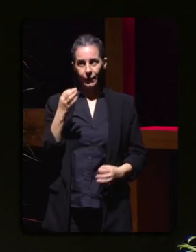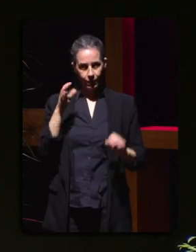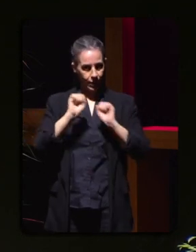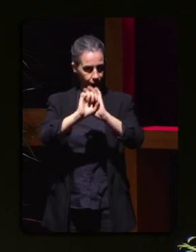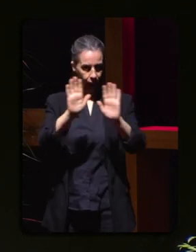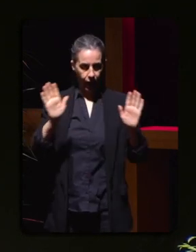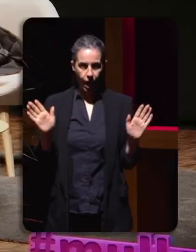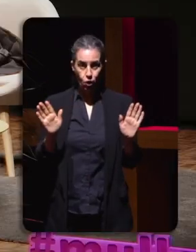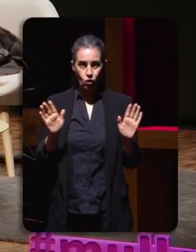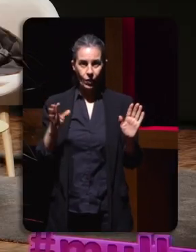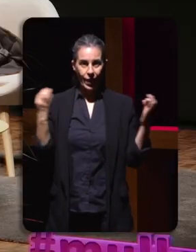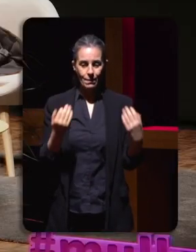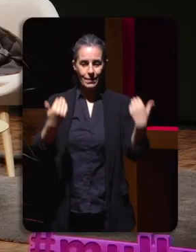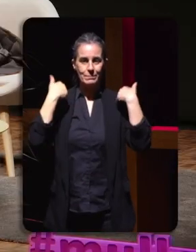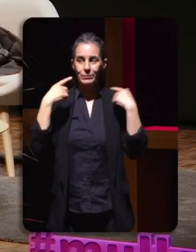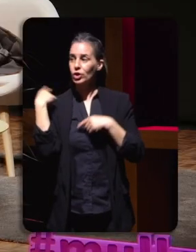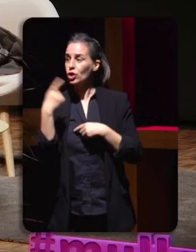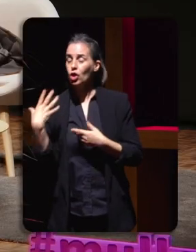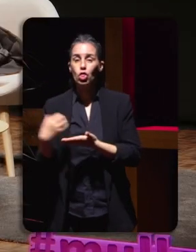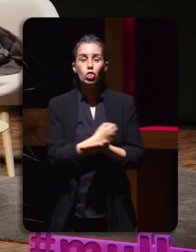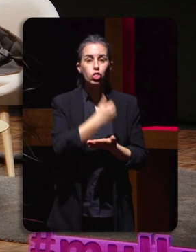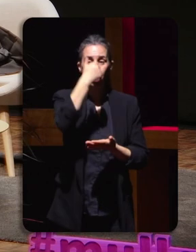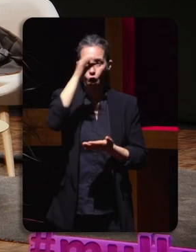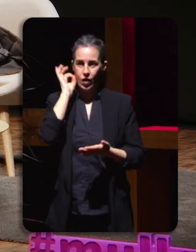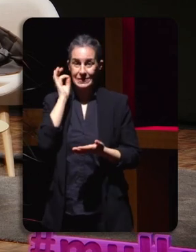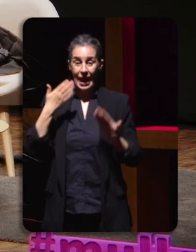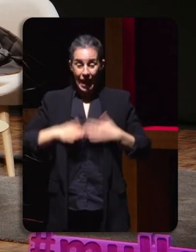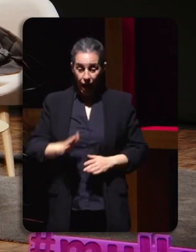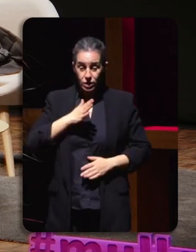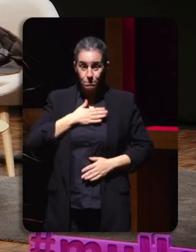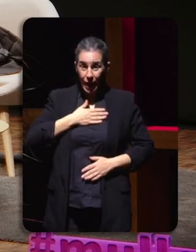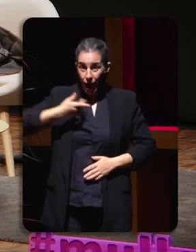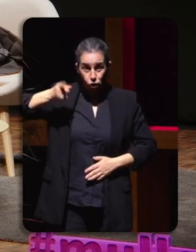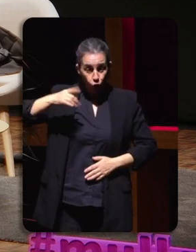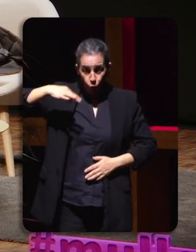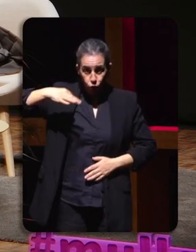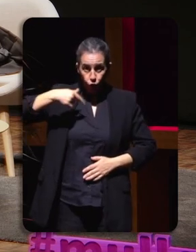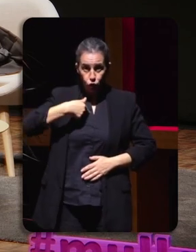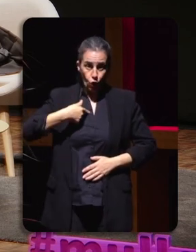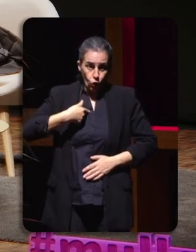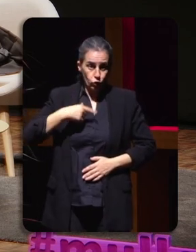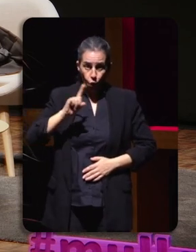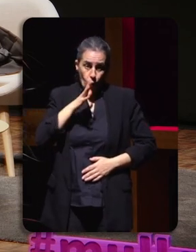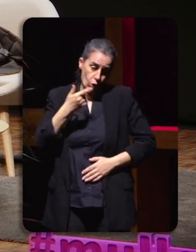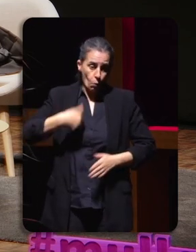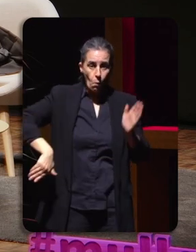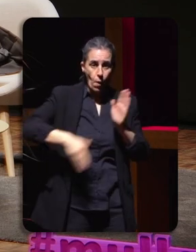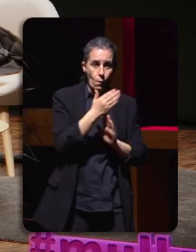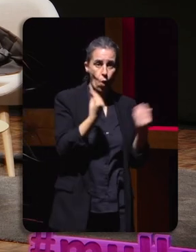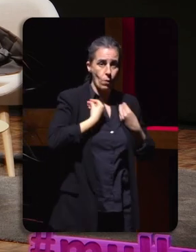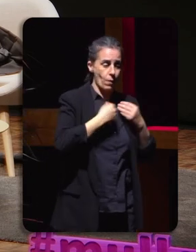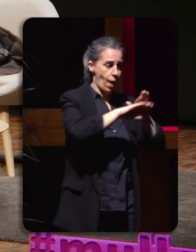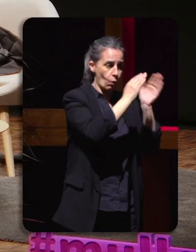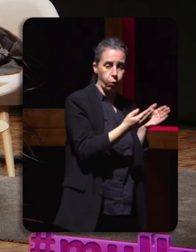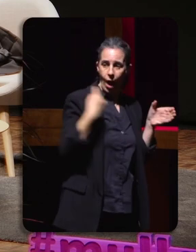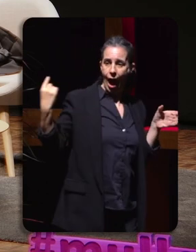de todos y de todas mis hijas no pueden ser solo mías si no me harían a coreta y me iré a vivir a una cueva con ellas pero sabéis qué pasa que no que